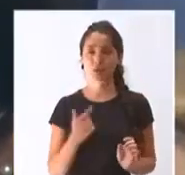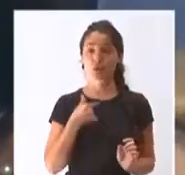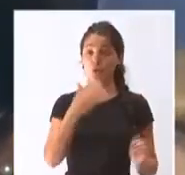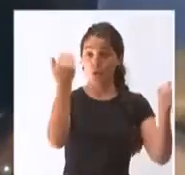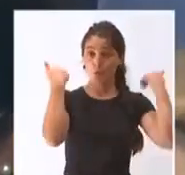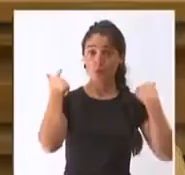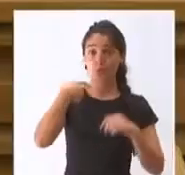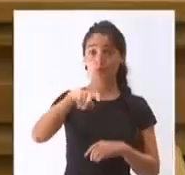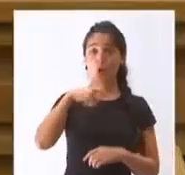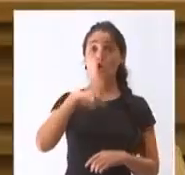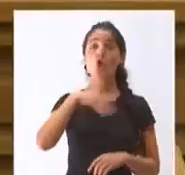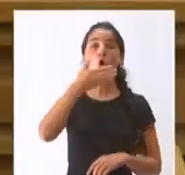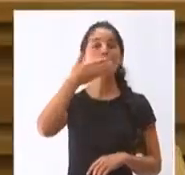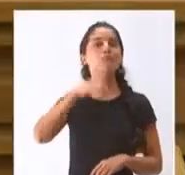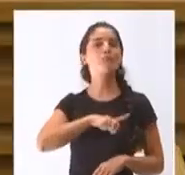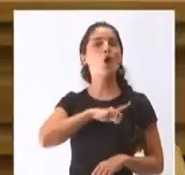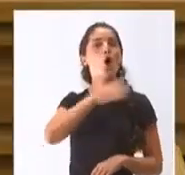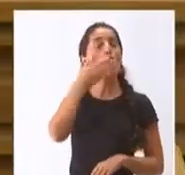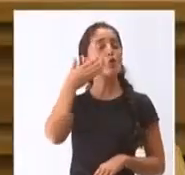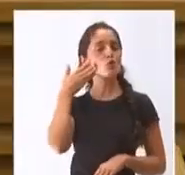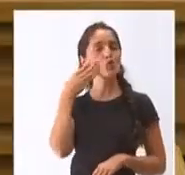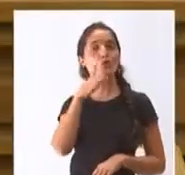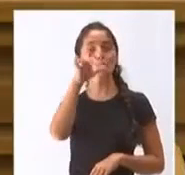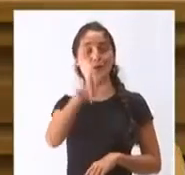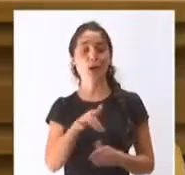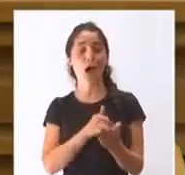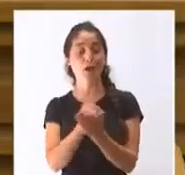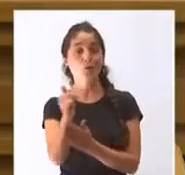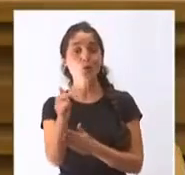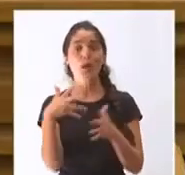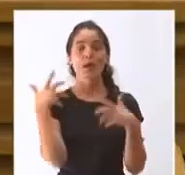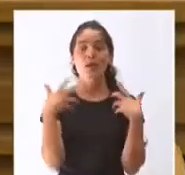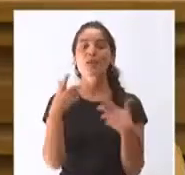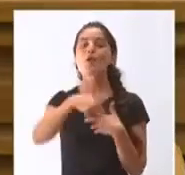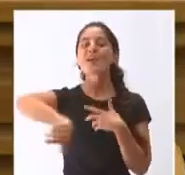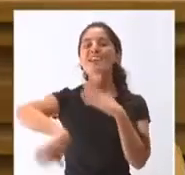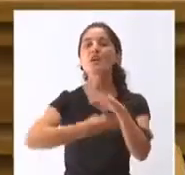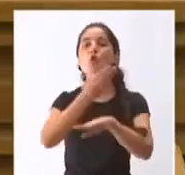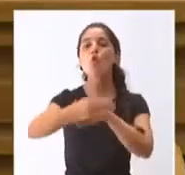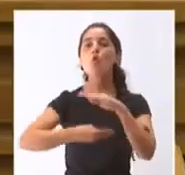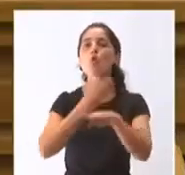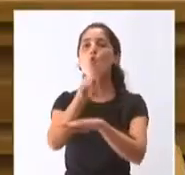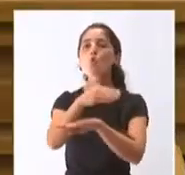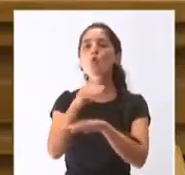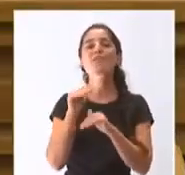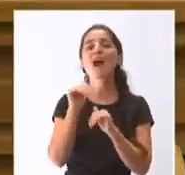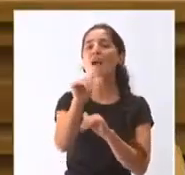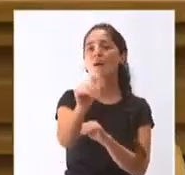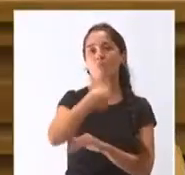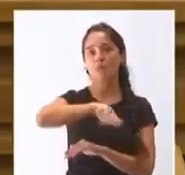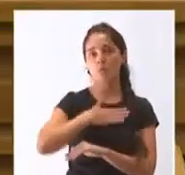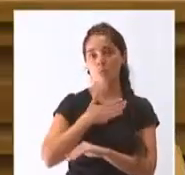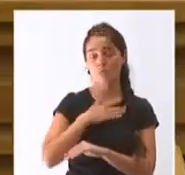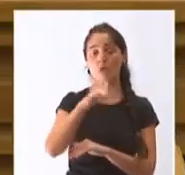orgulloso de cómo cuida nuestros agricultores y nuestros ganaderos nuestro campo que lo han hecho sostenible durante muchísimo tiempo